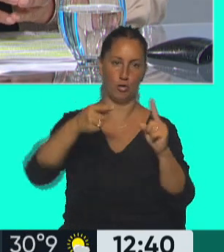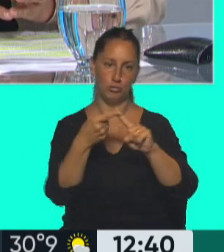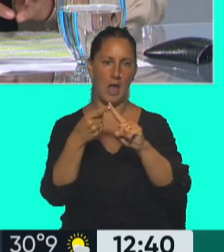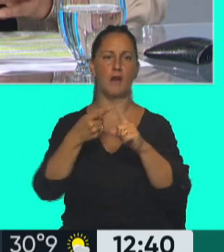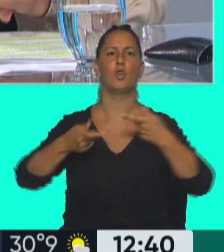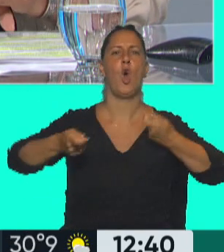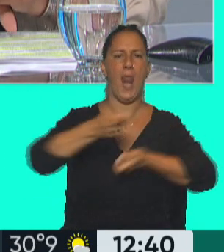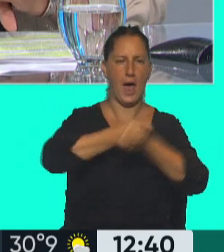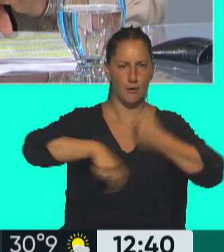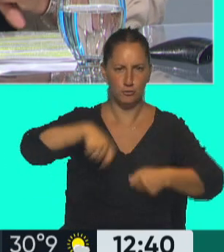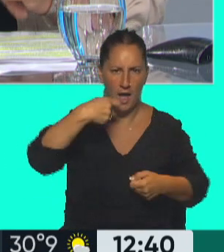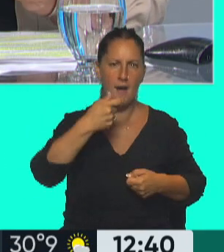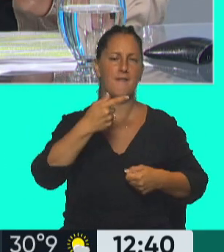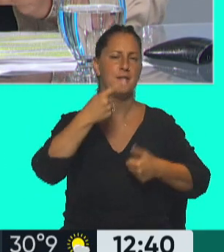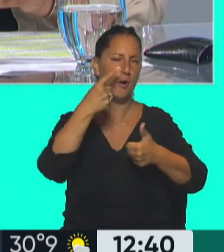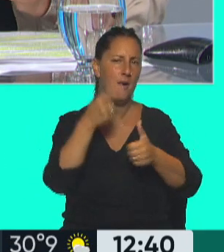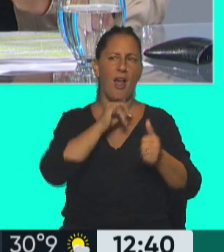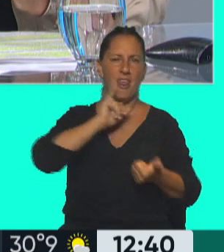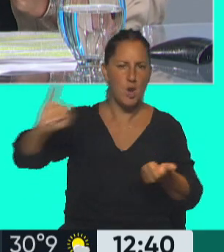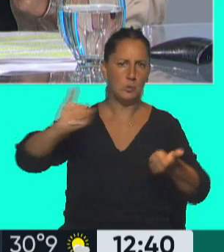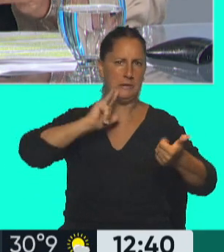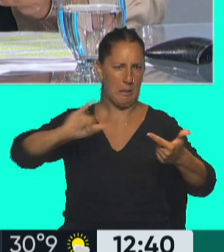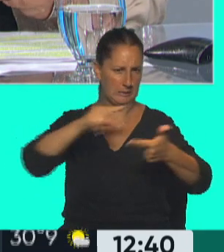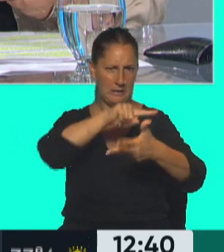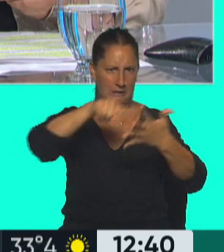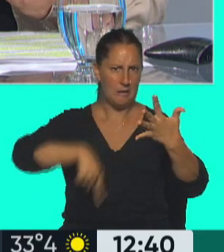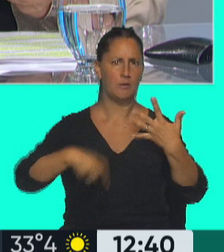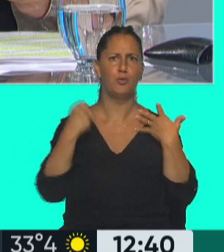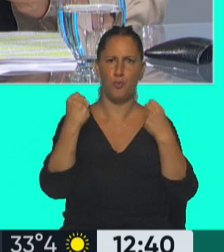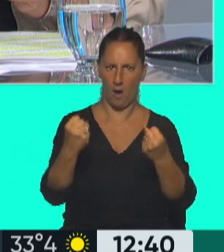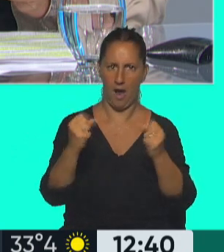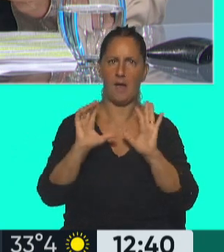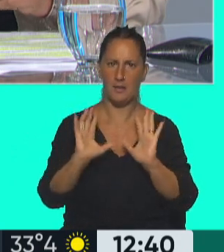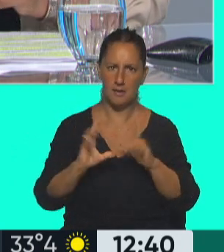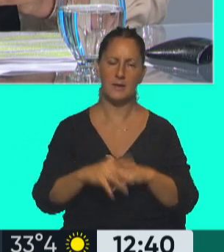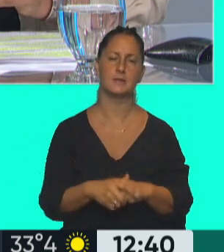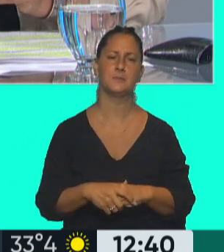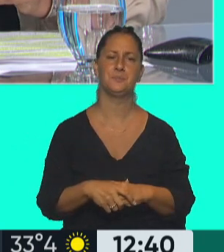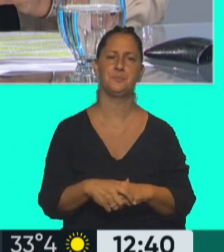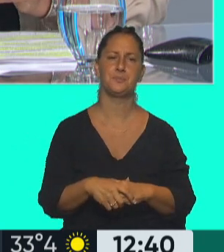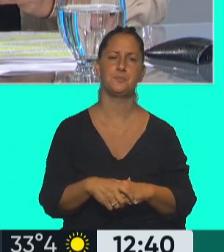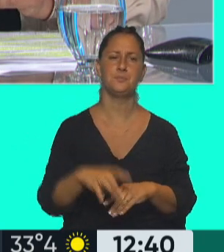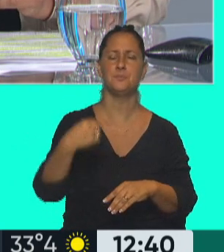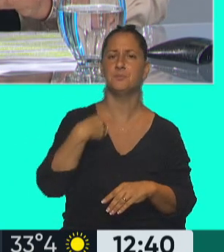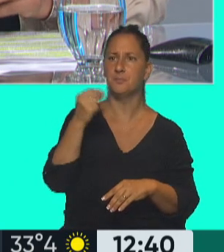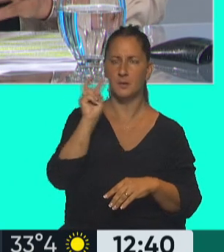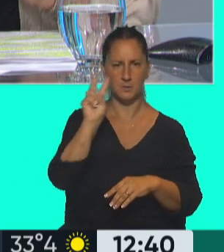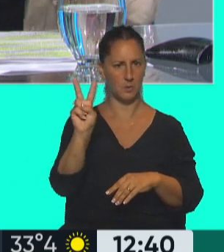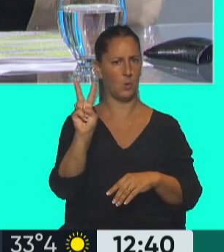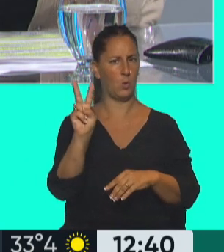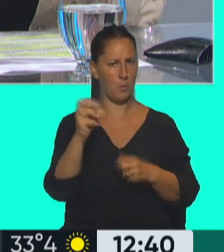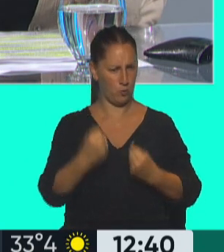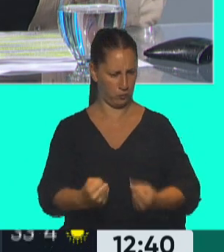narcotráfico. Son denuncias muy fuertes y uno le causa hasta admiración de